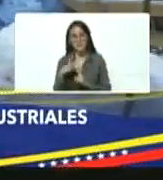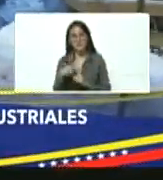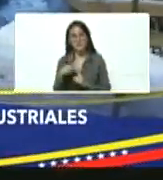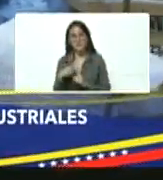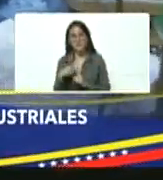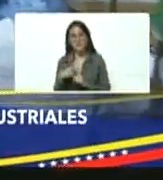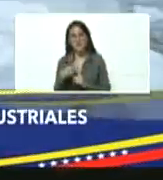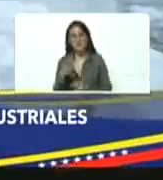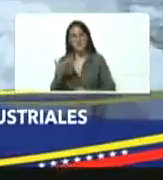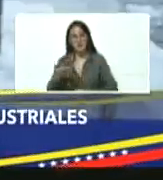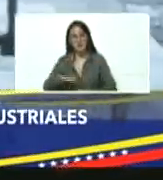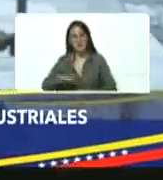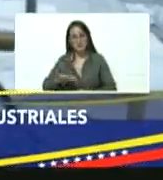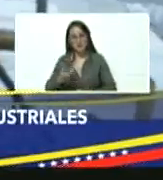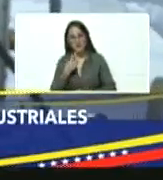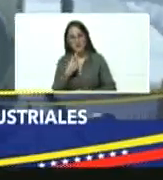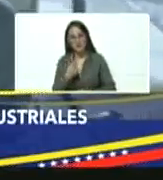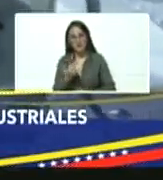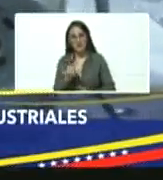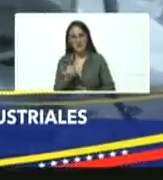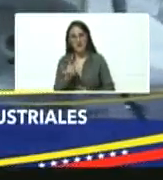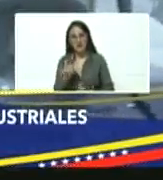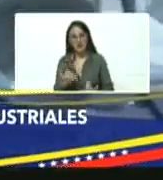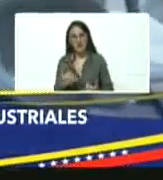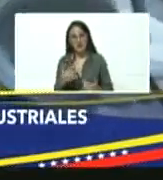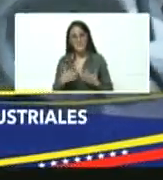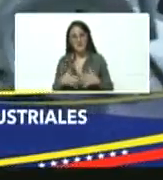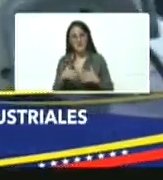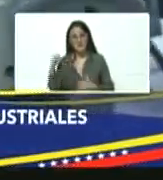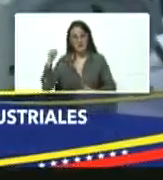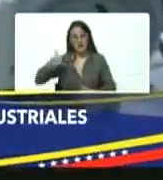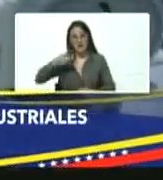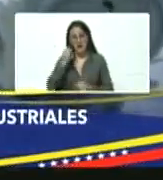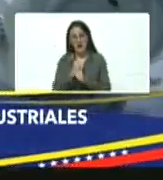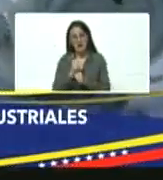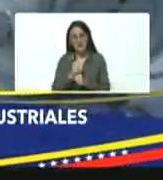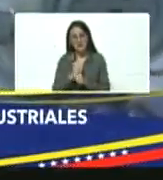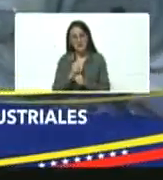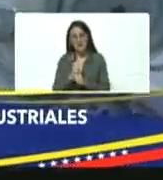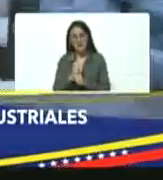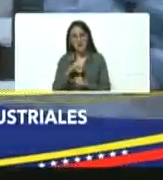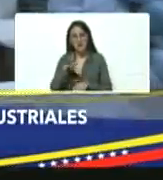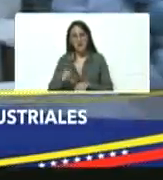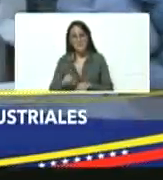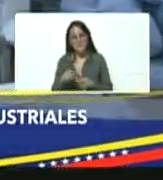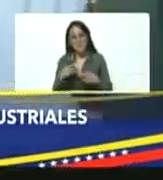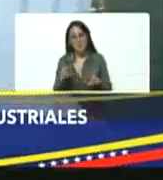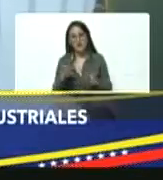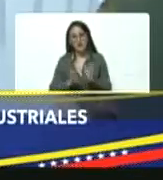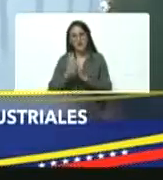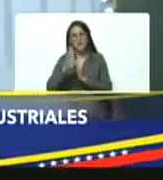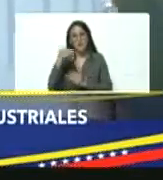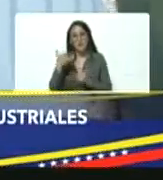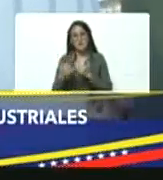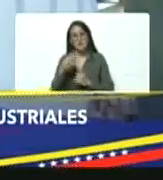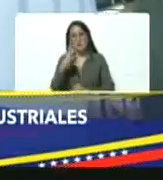Un dato importante que le quería decir es que esta empresa tiene años en los planes de compras públicas y ha crecido en los últimos 4 años más